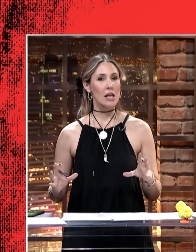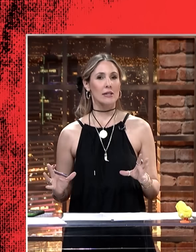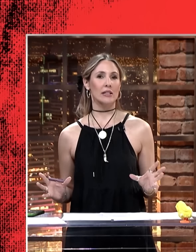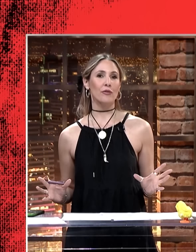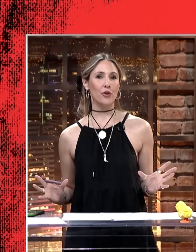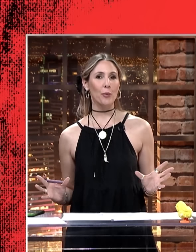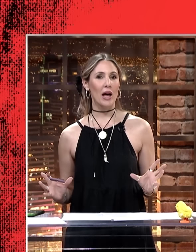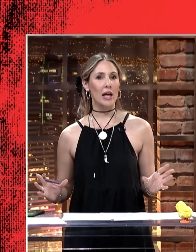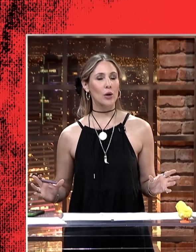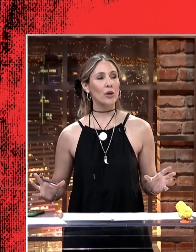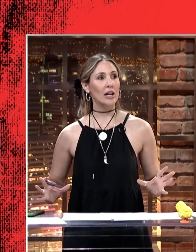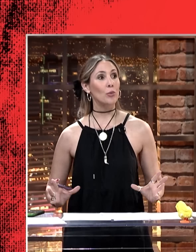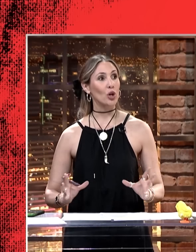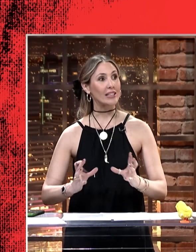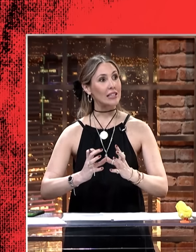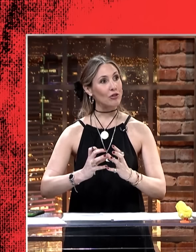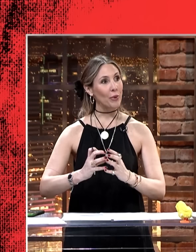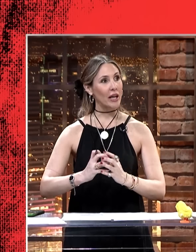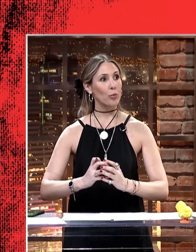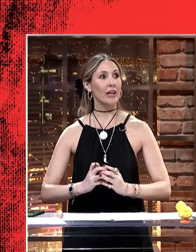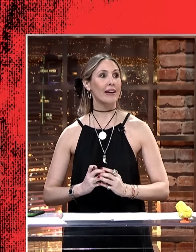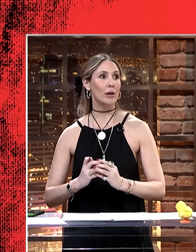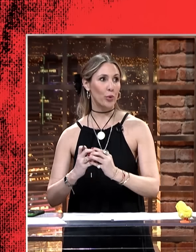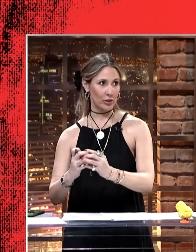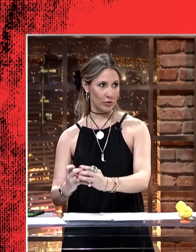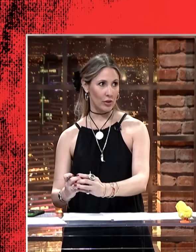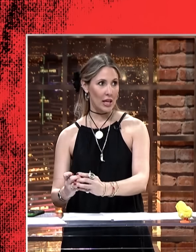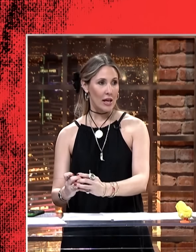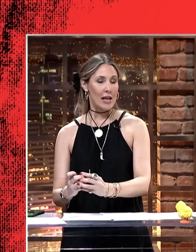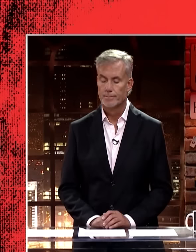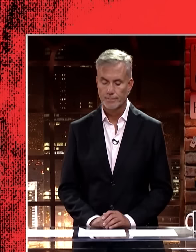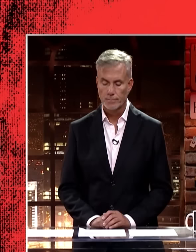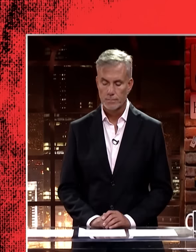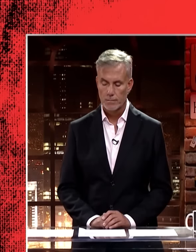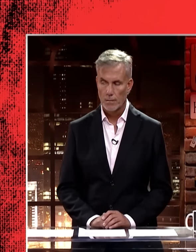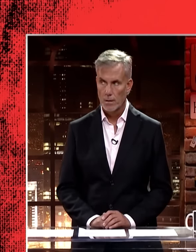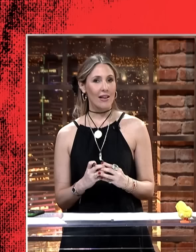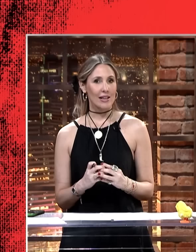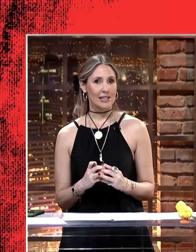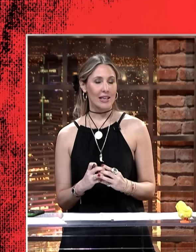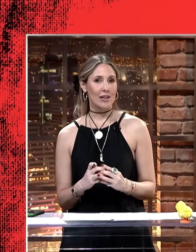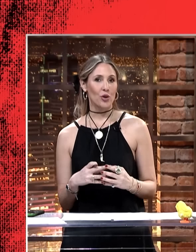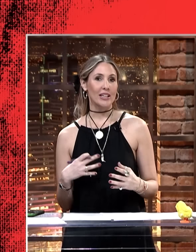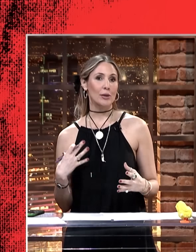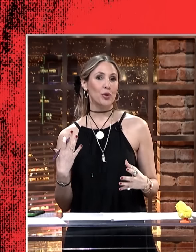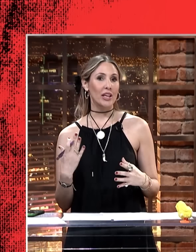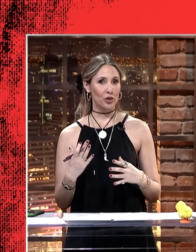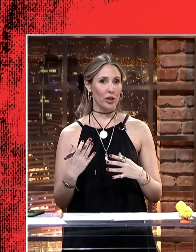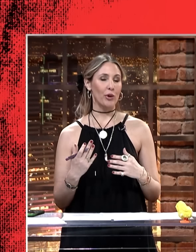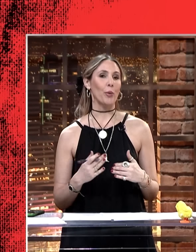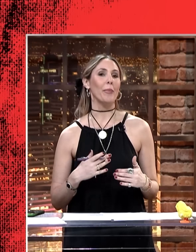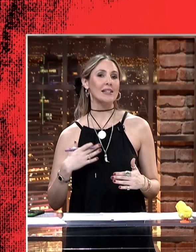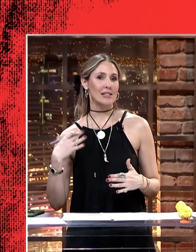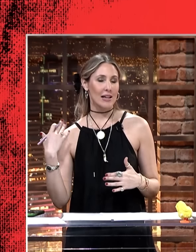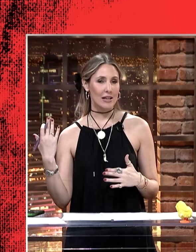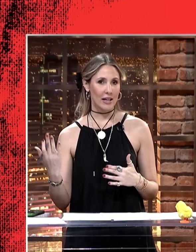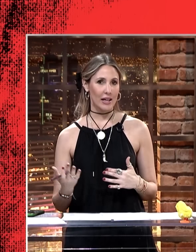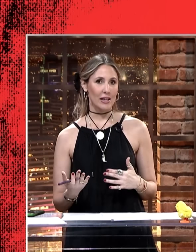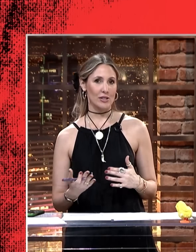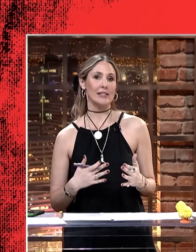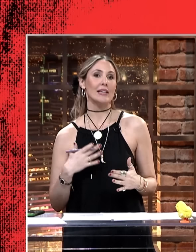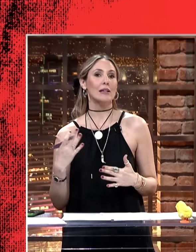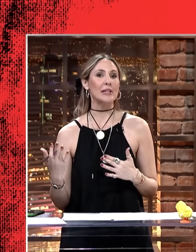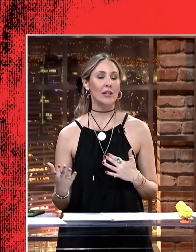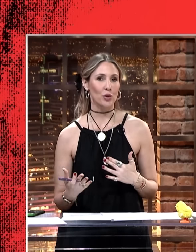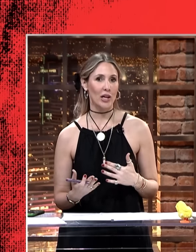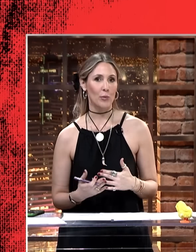general se transforma en un reclamo colectivo para que pueda llegar a puerto. La idea ahora es que con este proyecto, que bueno, pasa,